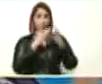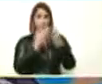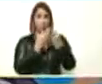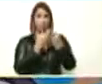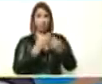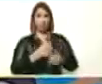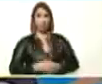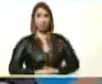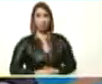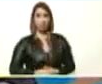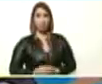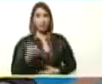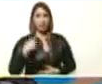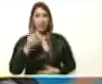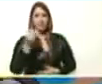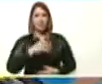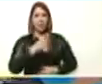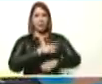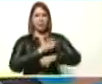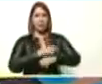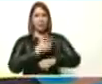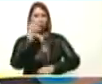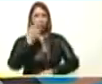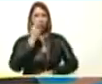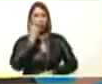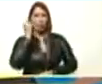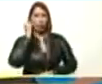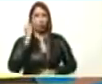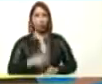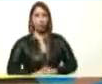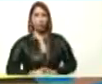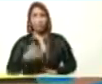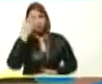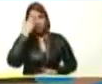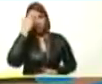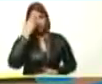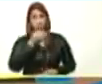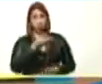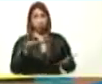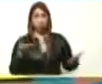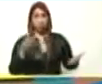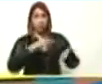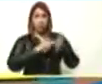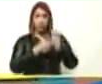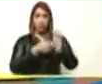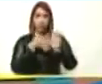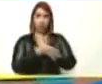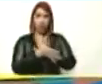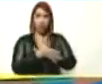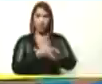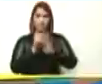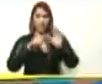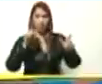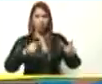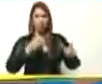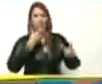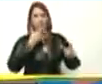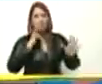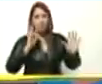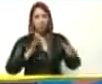los que tienen más tiempo siendo diputados saben que es así hay gente que de repente